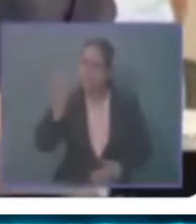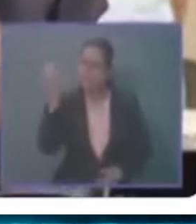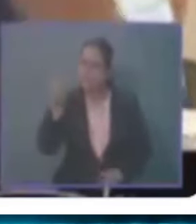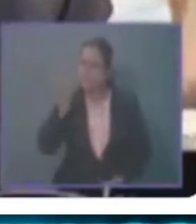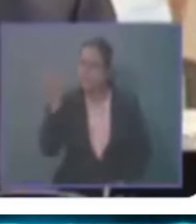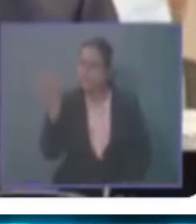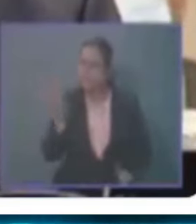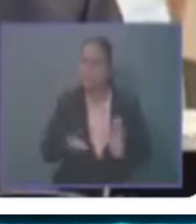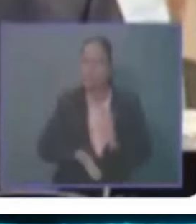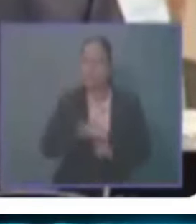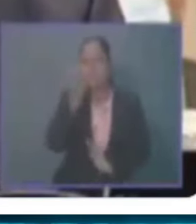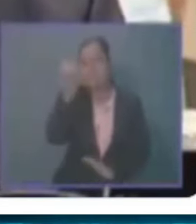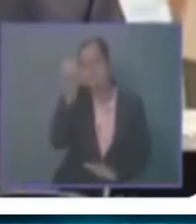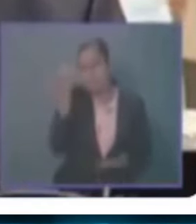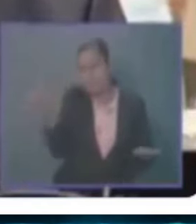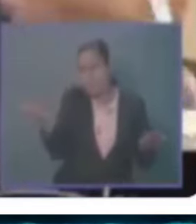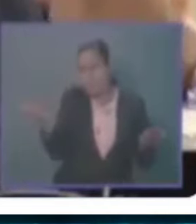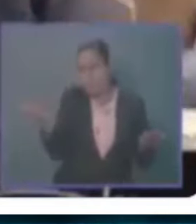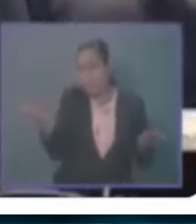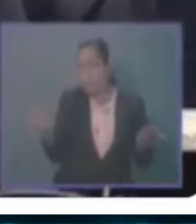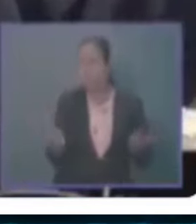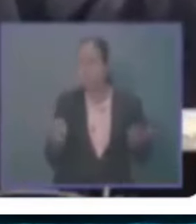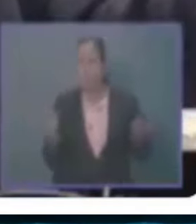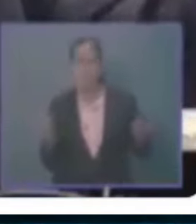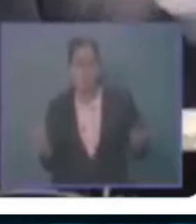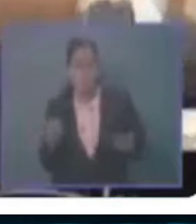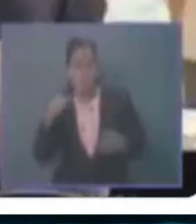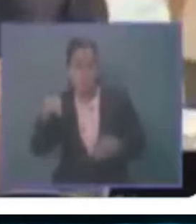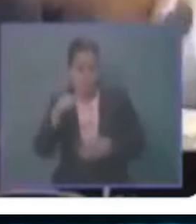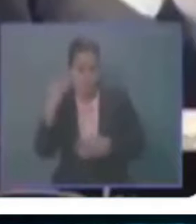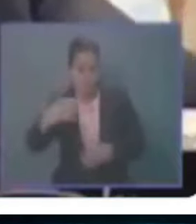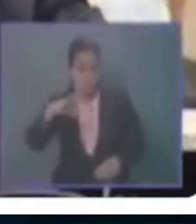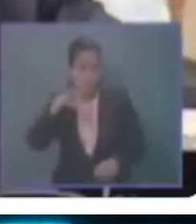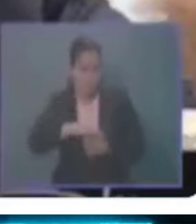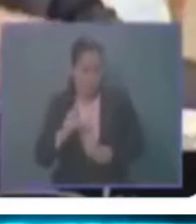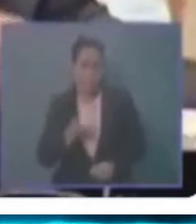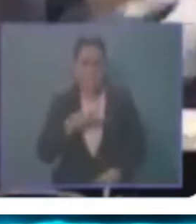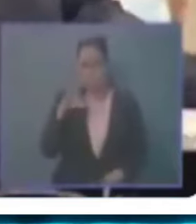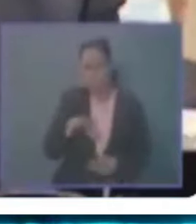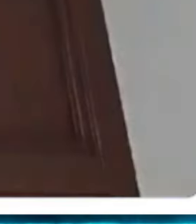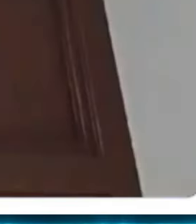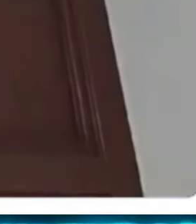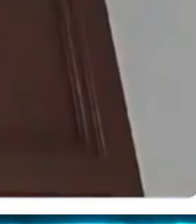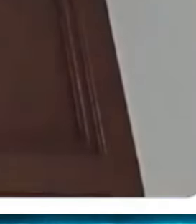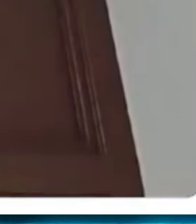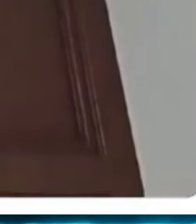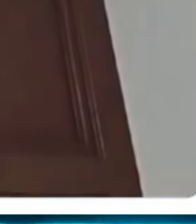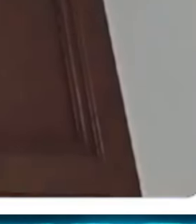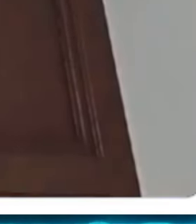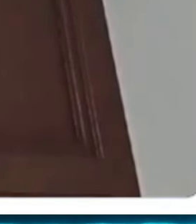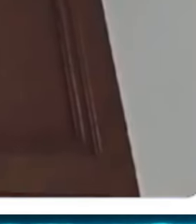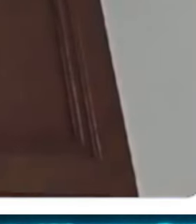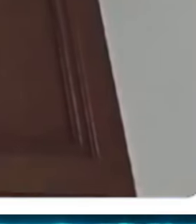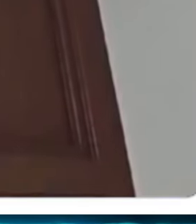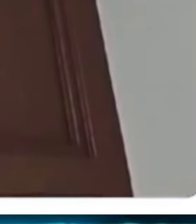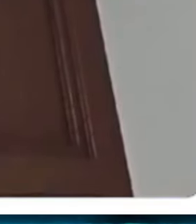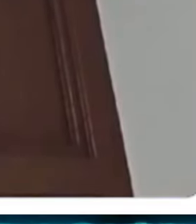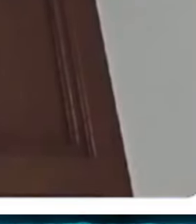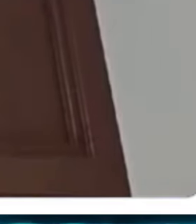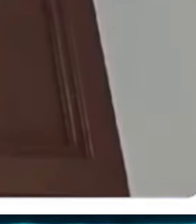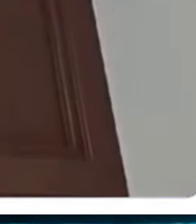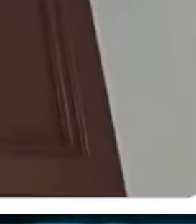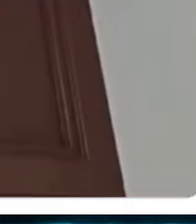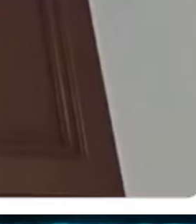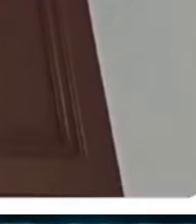Las investigaciones revelaron que Romero presuntamente utilizó estos fondos en actividades propias del blanqueo de dinero, destacando entre